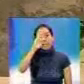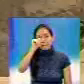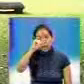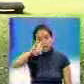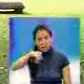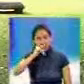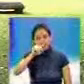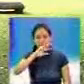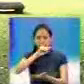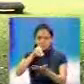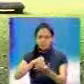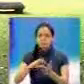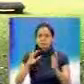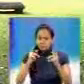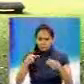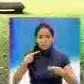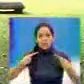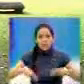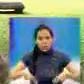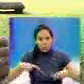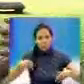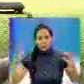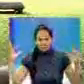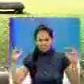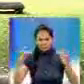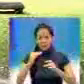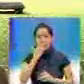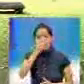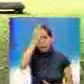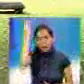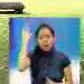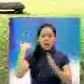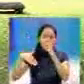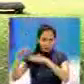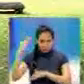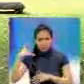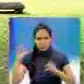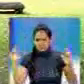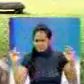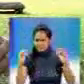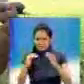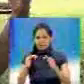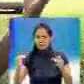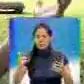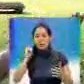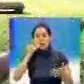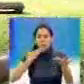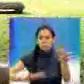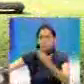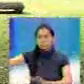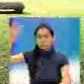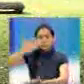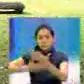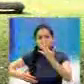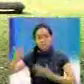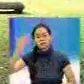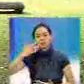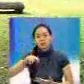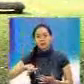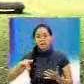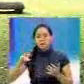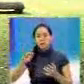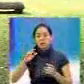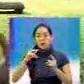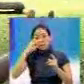ubicación. Estuvo integrada a un sistema de comercio de larga distancia que venía de la parte del